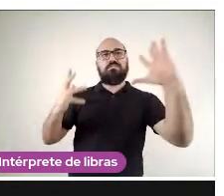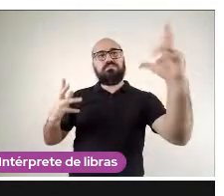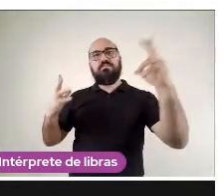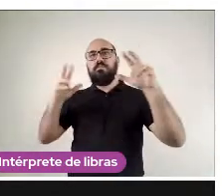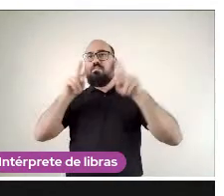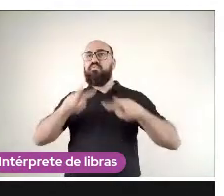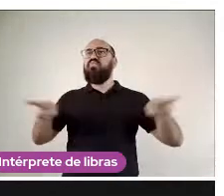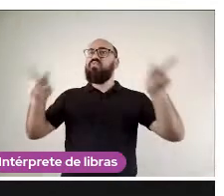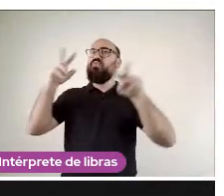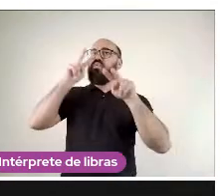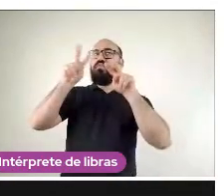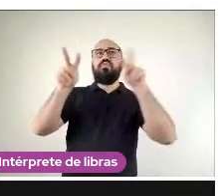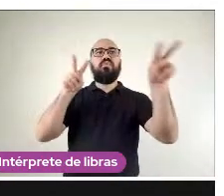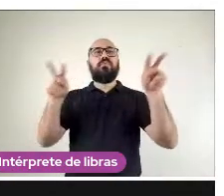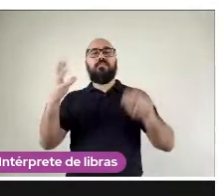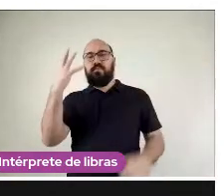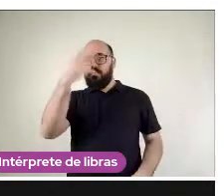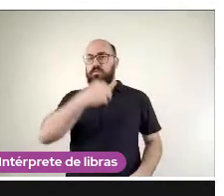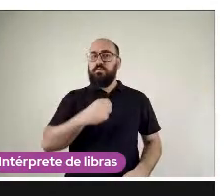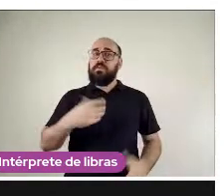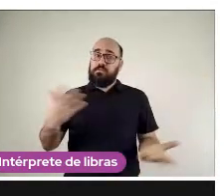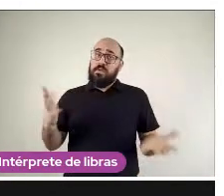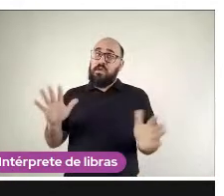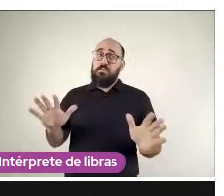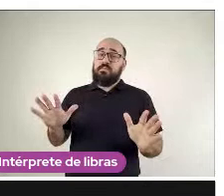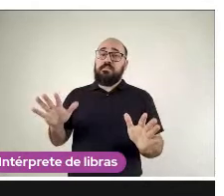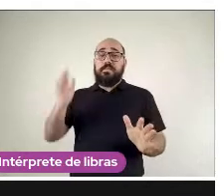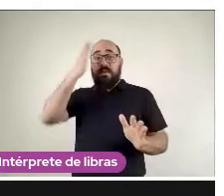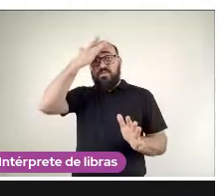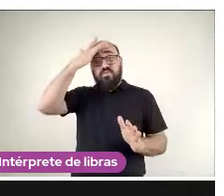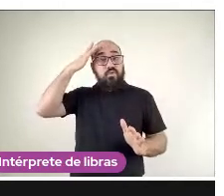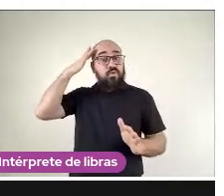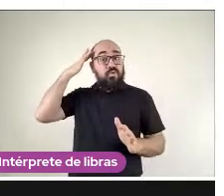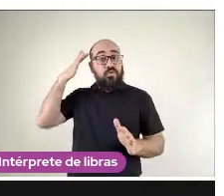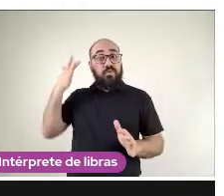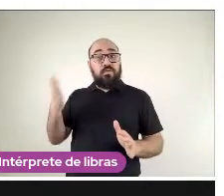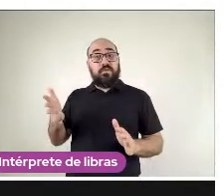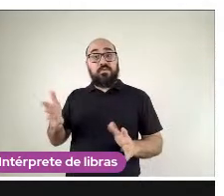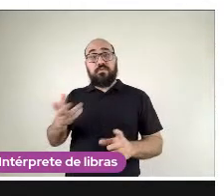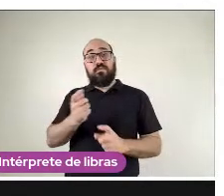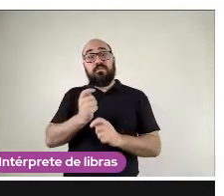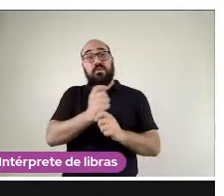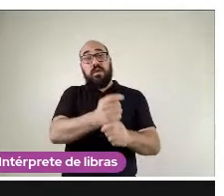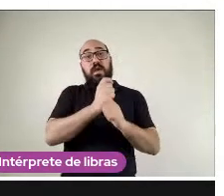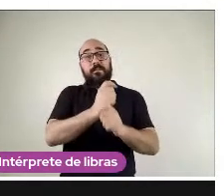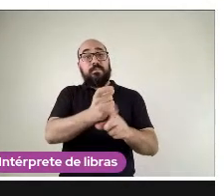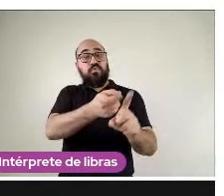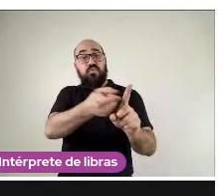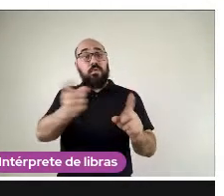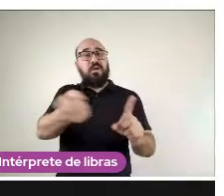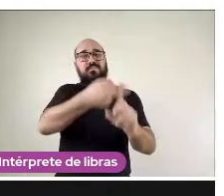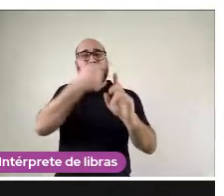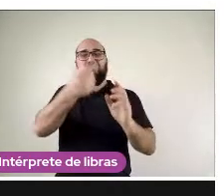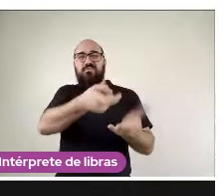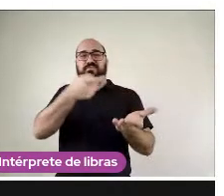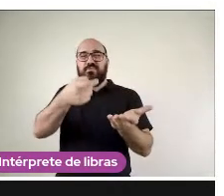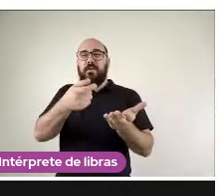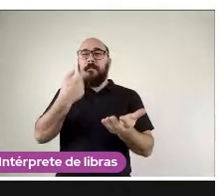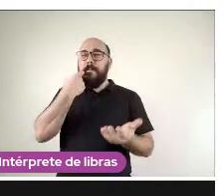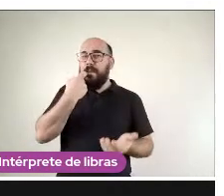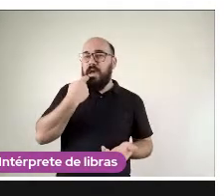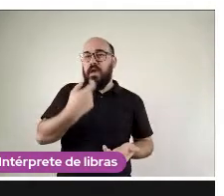ir fuera. Muchas veces no regresan sin suficiente pescado para vender y pagar el hielo y la